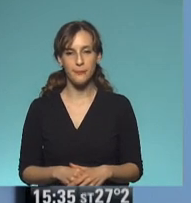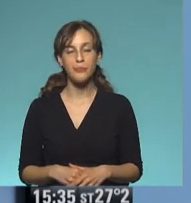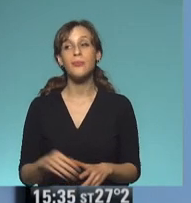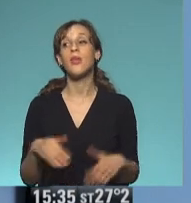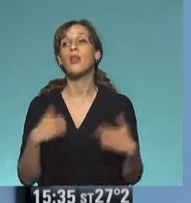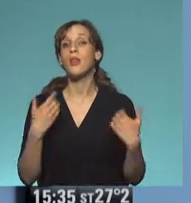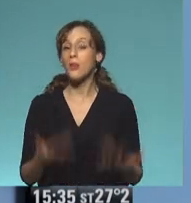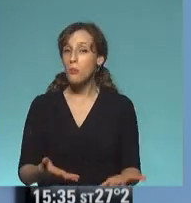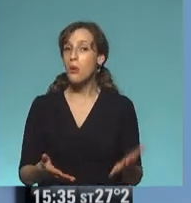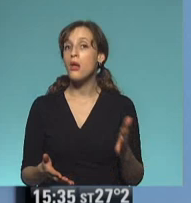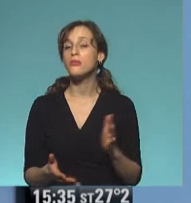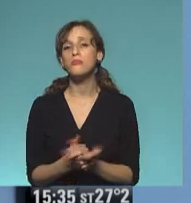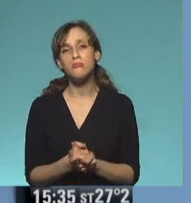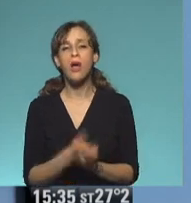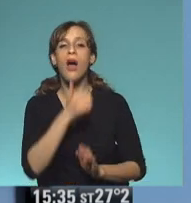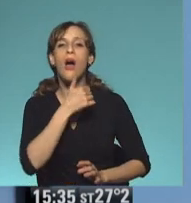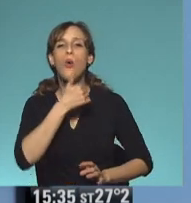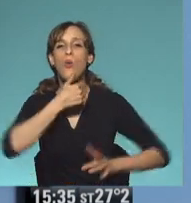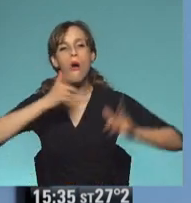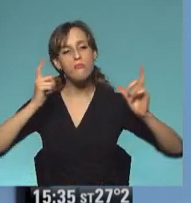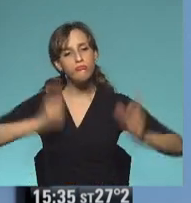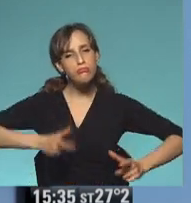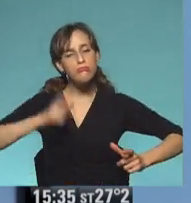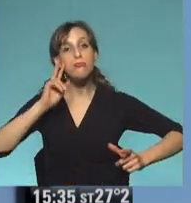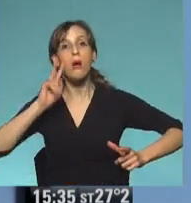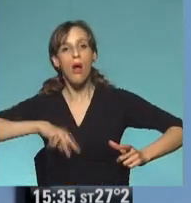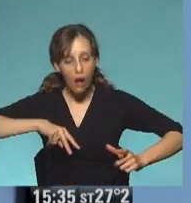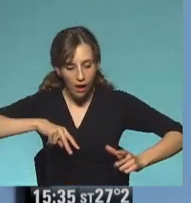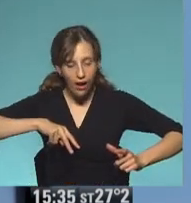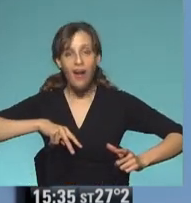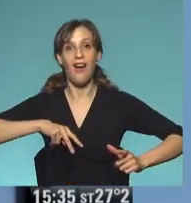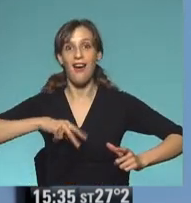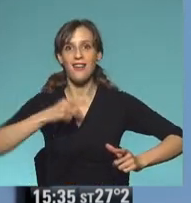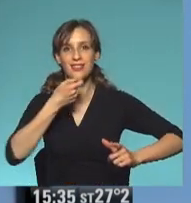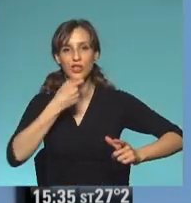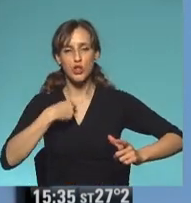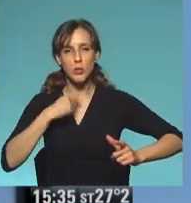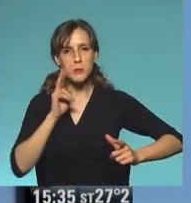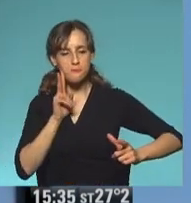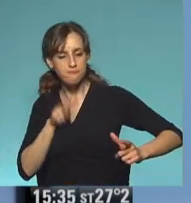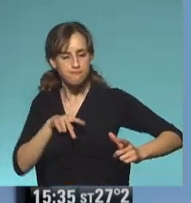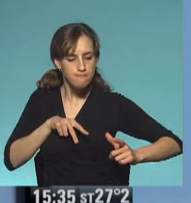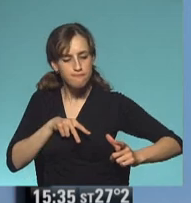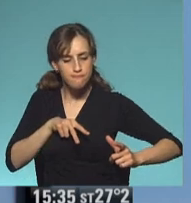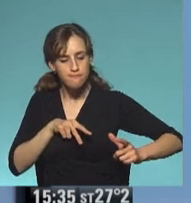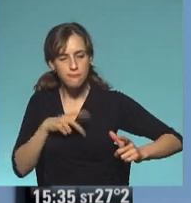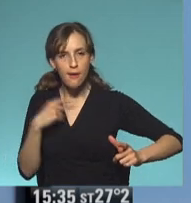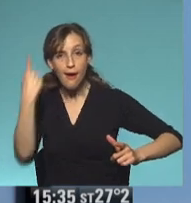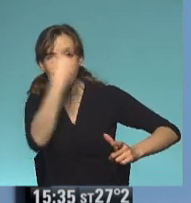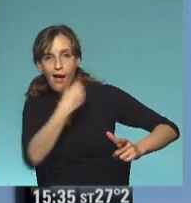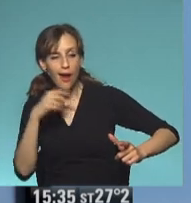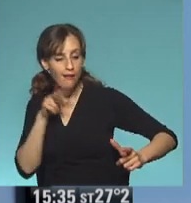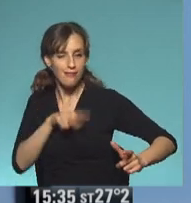Después tuvo ganas de mirarse en un charco. ¡Uy!, dijo, si me miro, sabré cómo estoy de buena